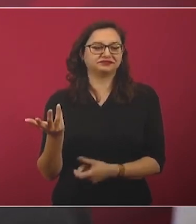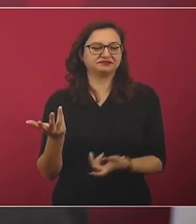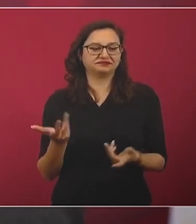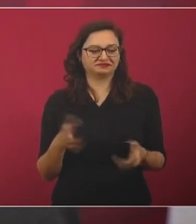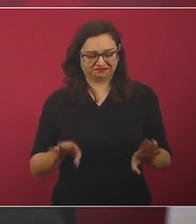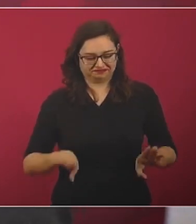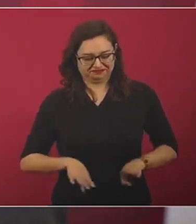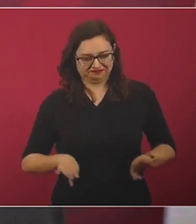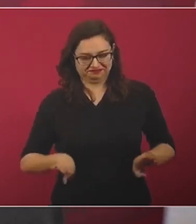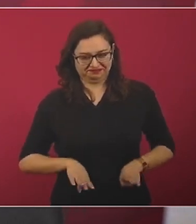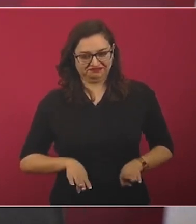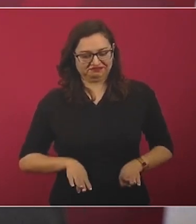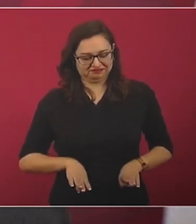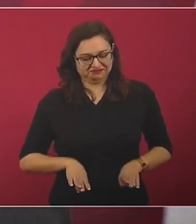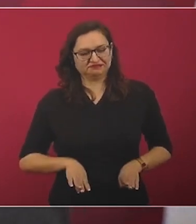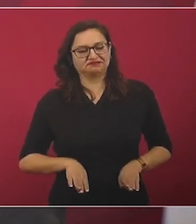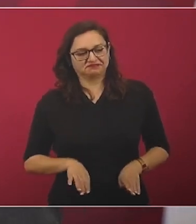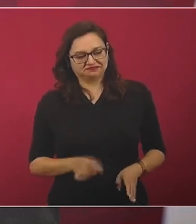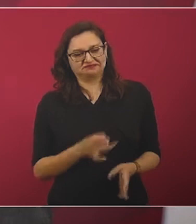claros, tan